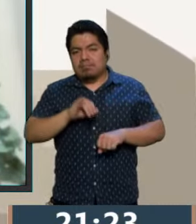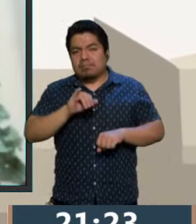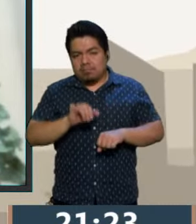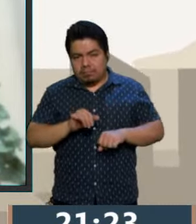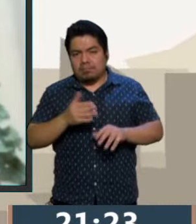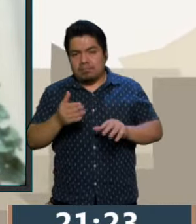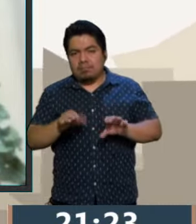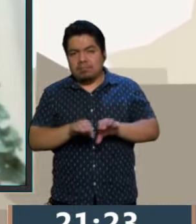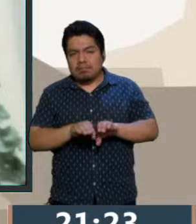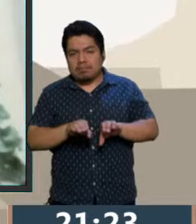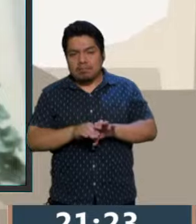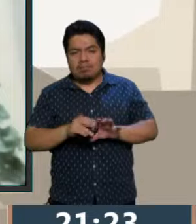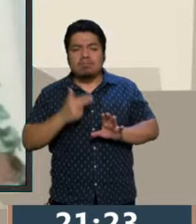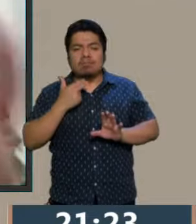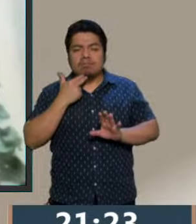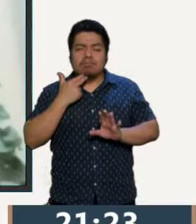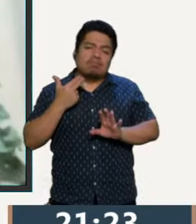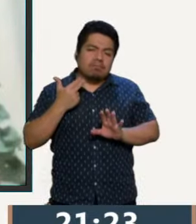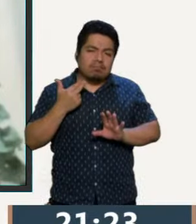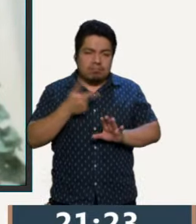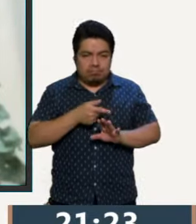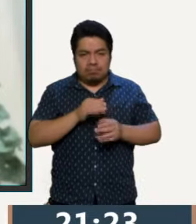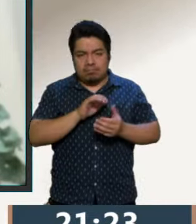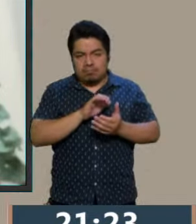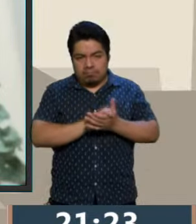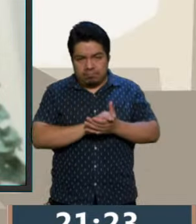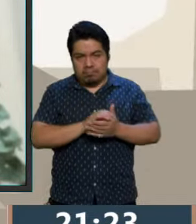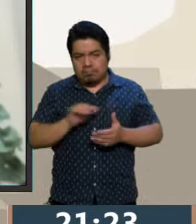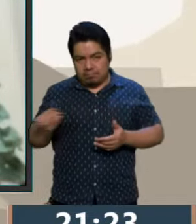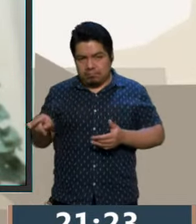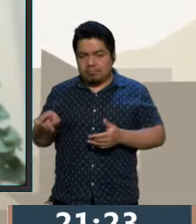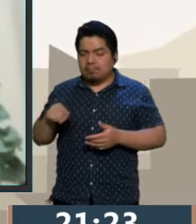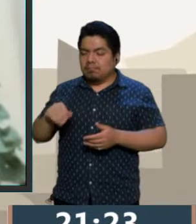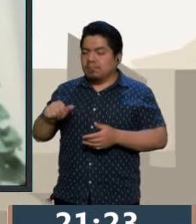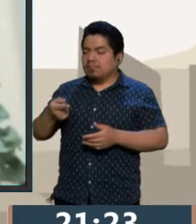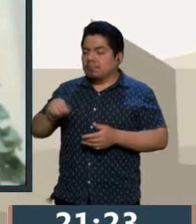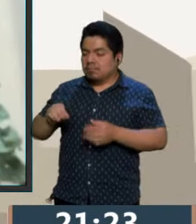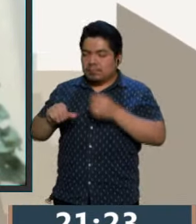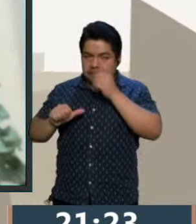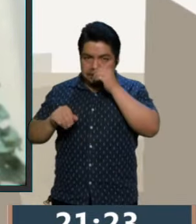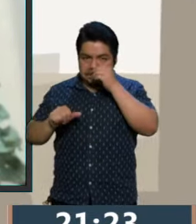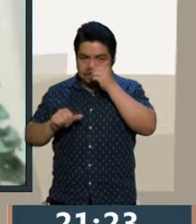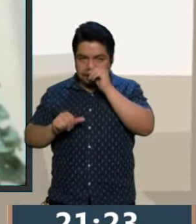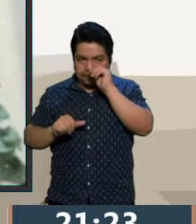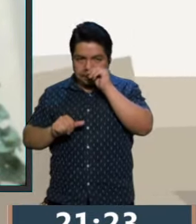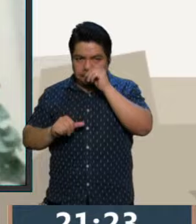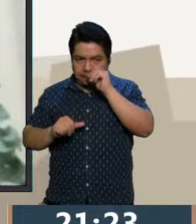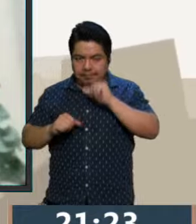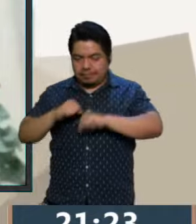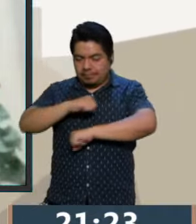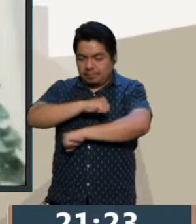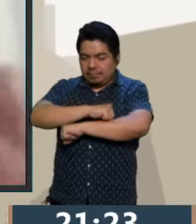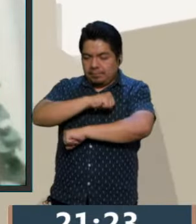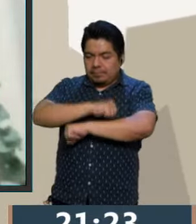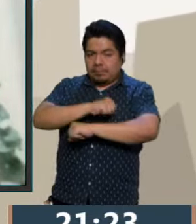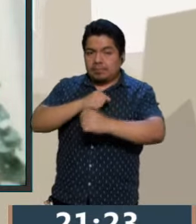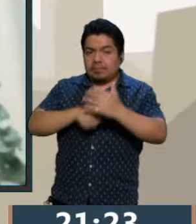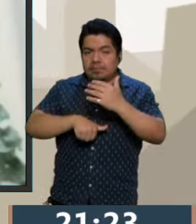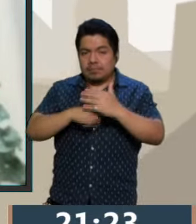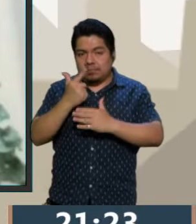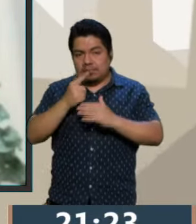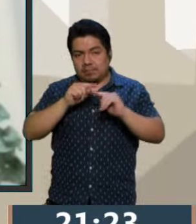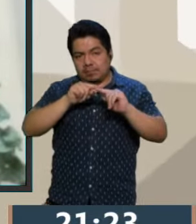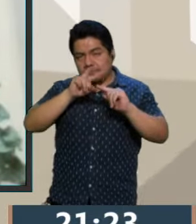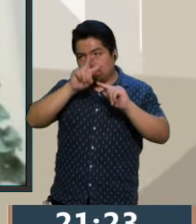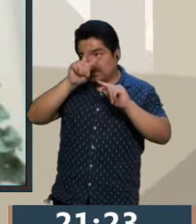un acto voluntario del esposo de María Amparo Casar arrojarse del piso 12 para quitarse la